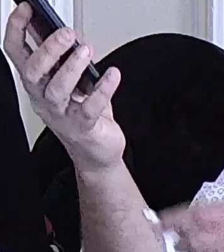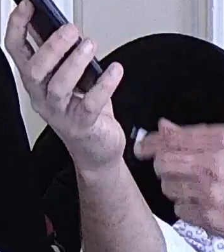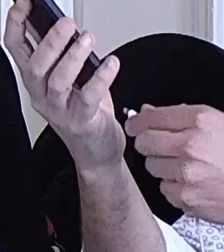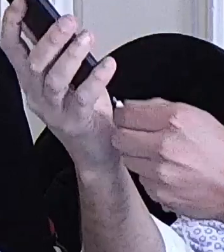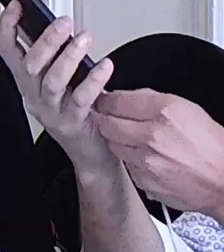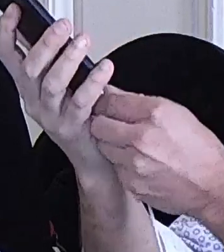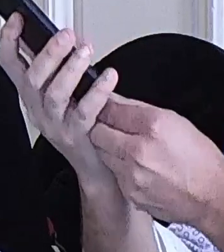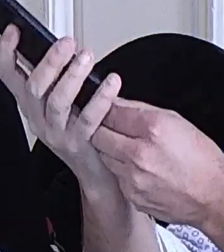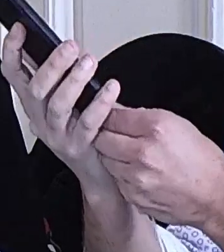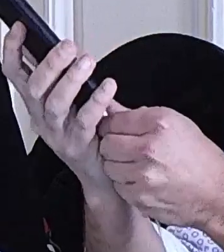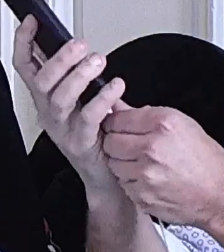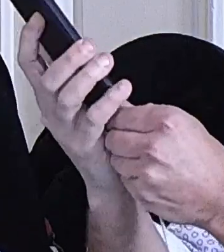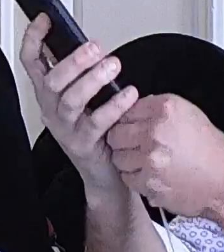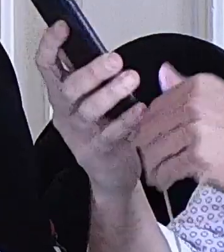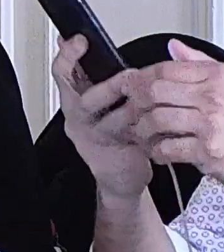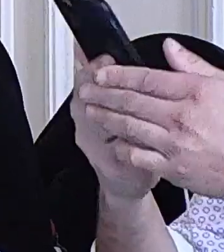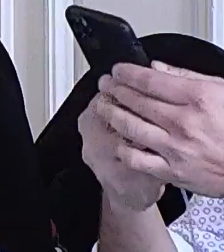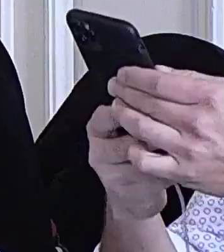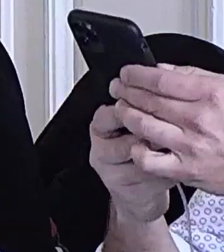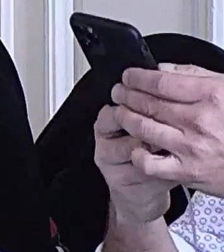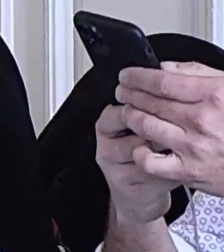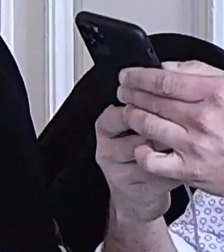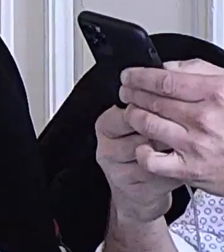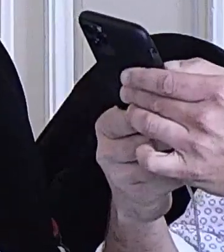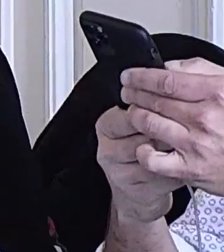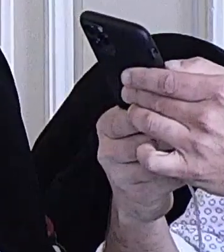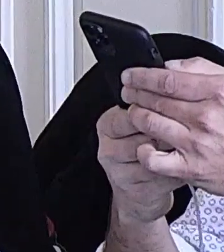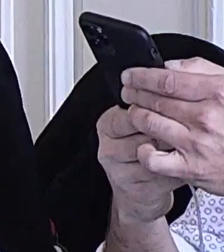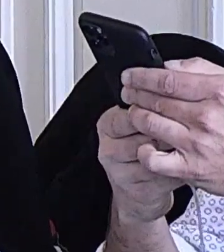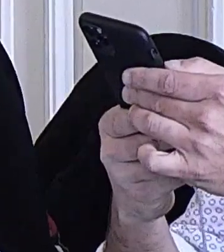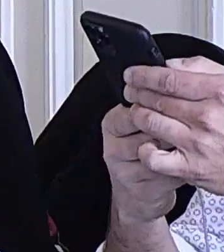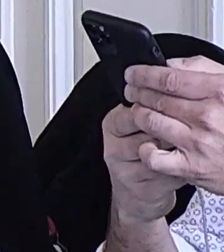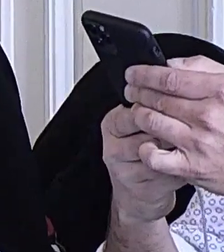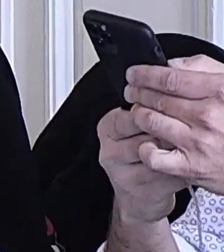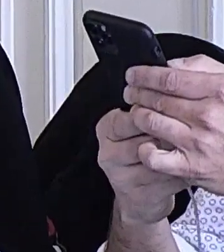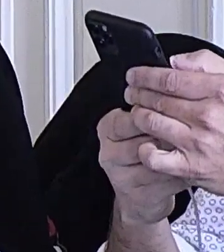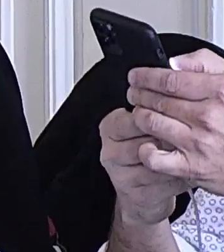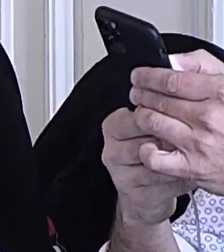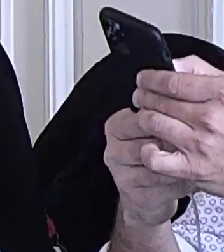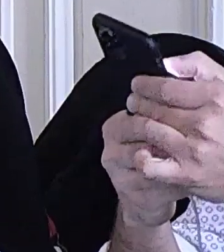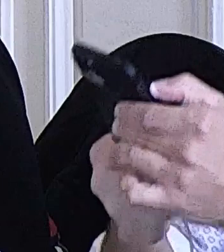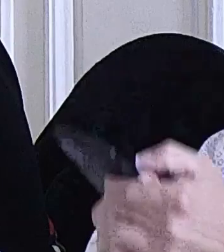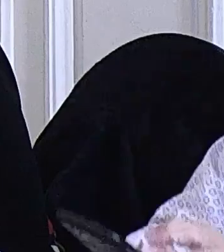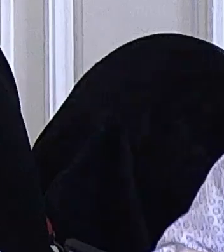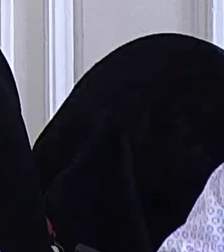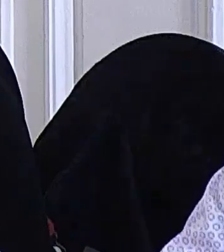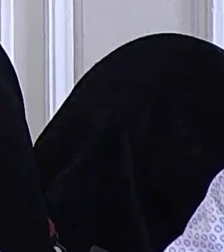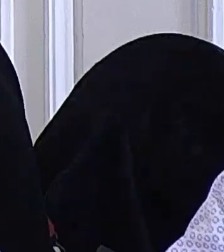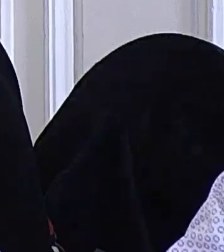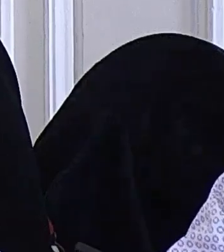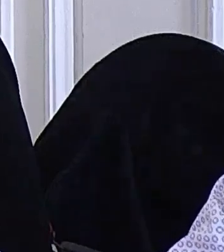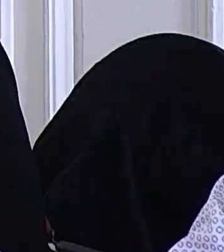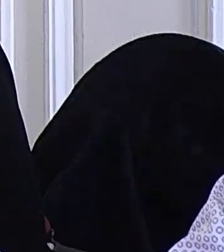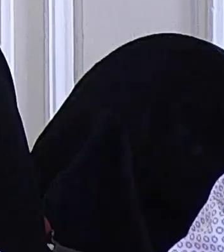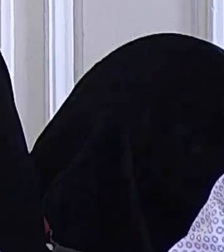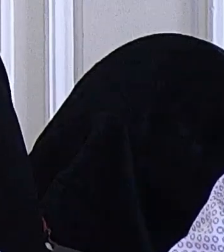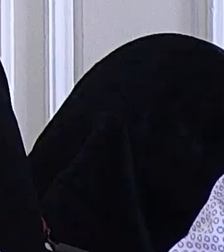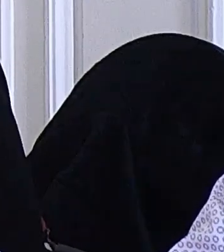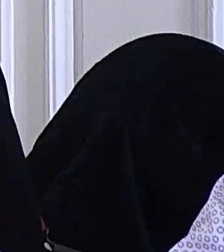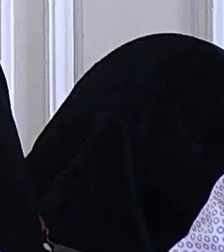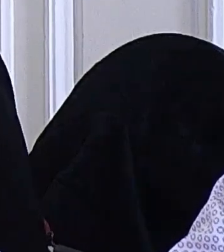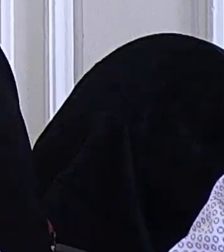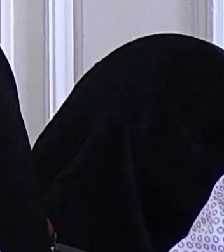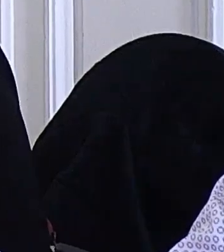que la memoria no está anclada necesariamente en el pasado, sino se construye a partir del presente. Es un